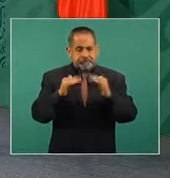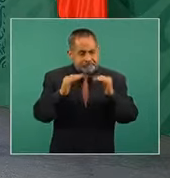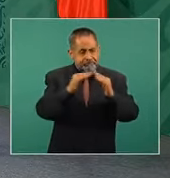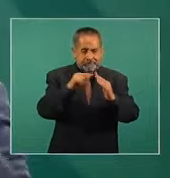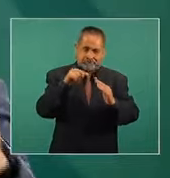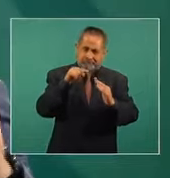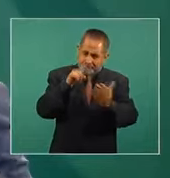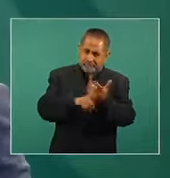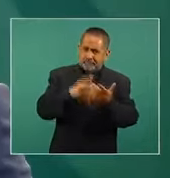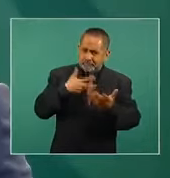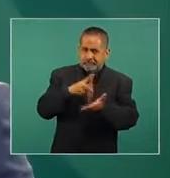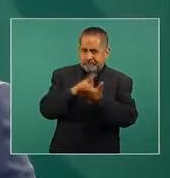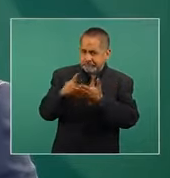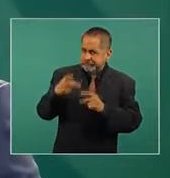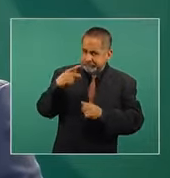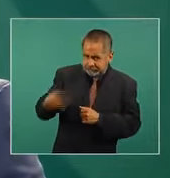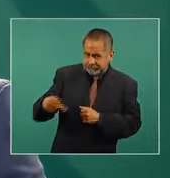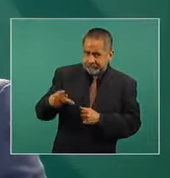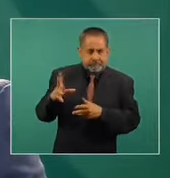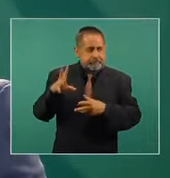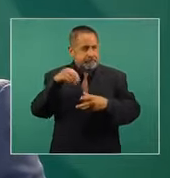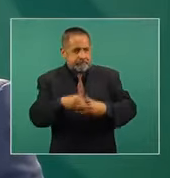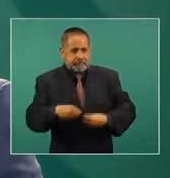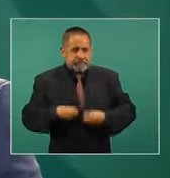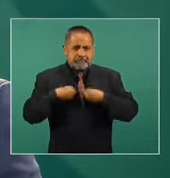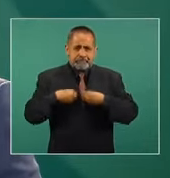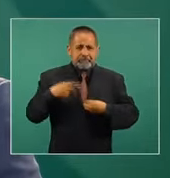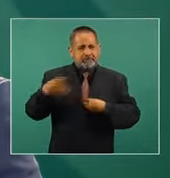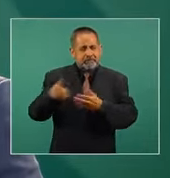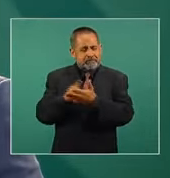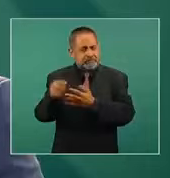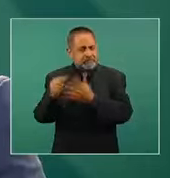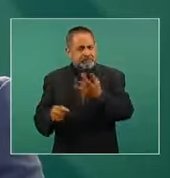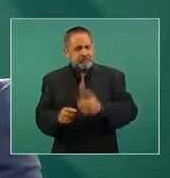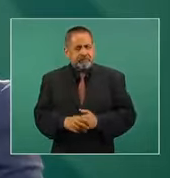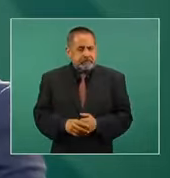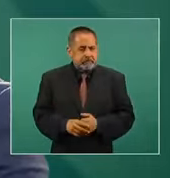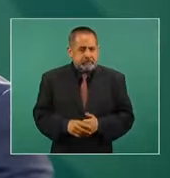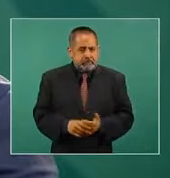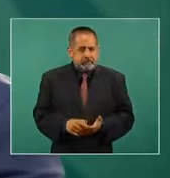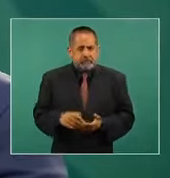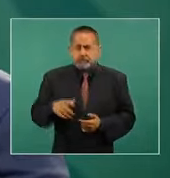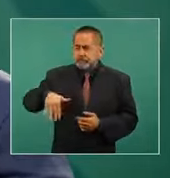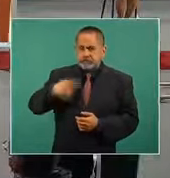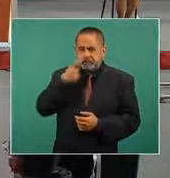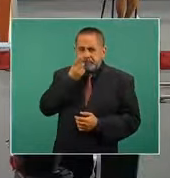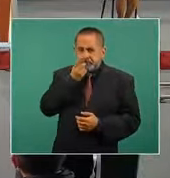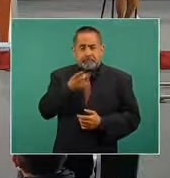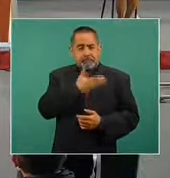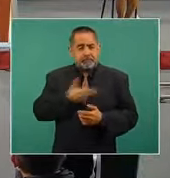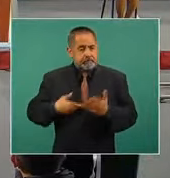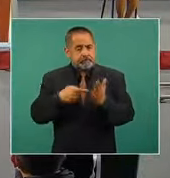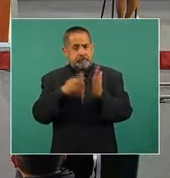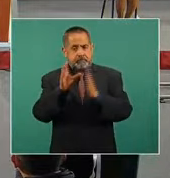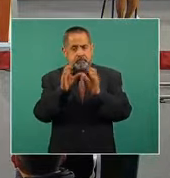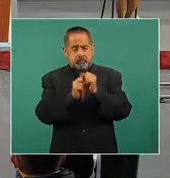derechos, habilita la posibilidad de ejercer otros derechos. O sea, incluso ya lo decía el presidente, la propia